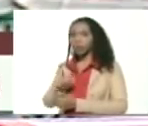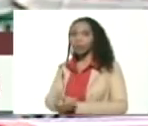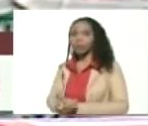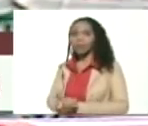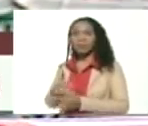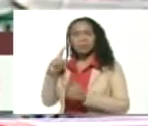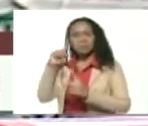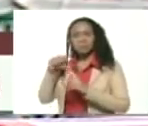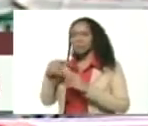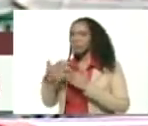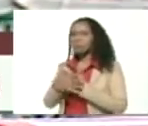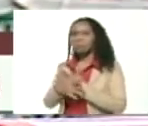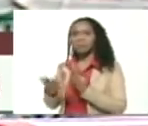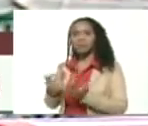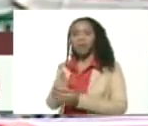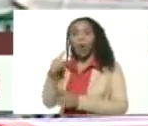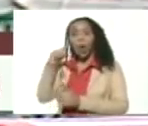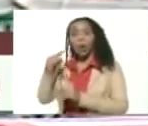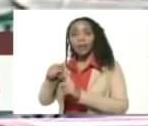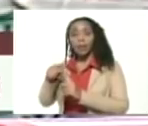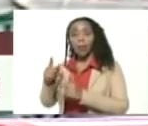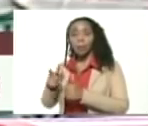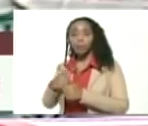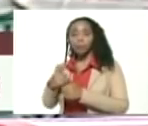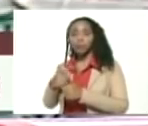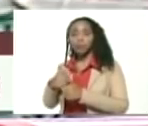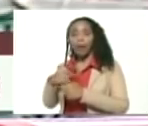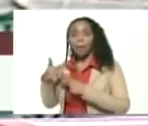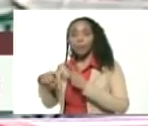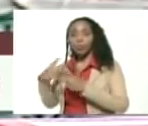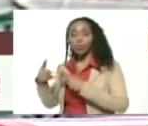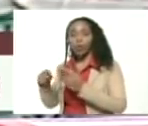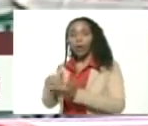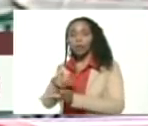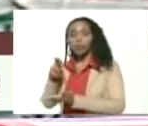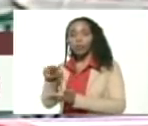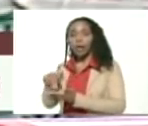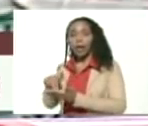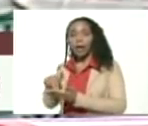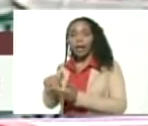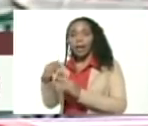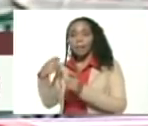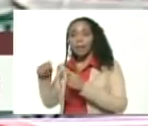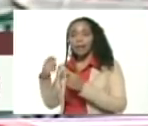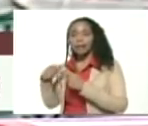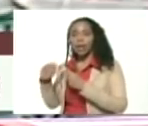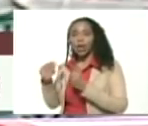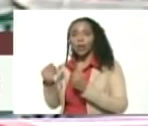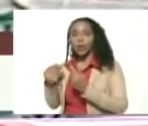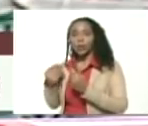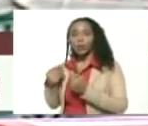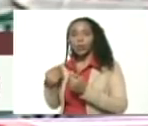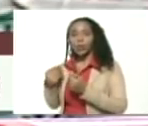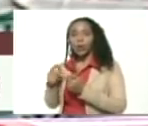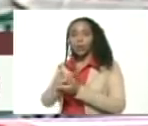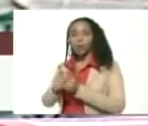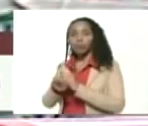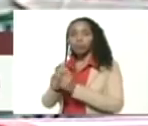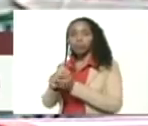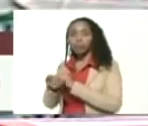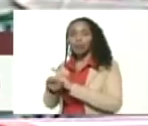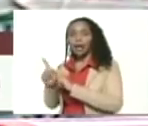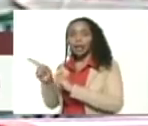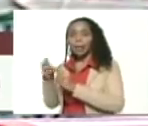qué objetivo? Bueno, un objetivo primario, que es la producción nacional, invertir los recursos que se deriven de